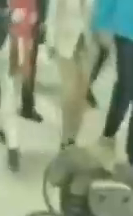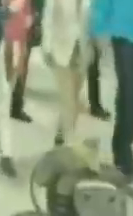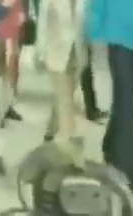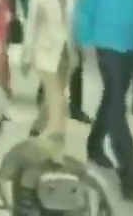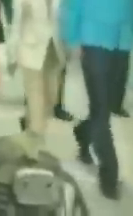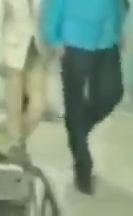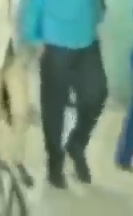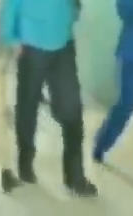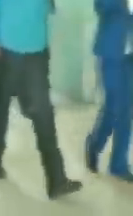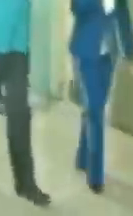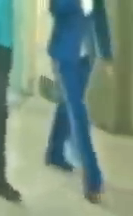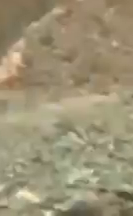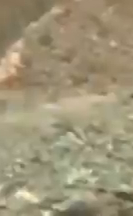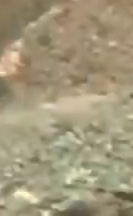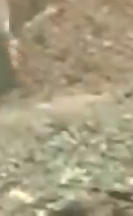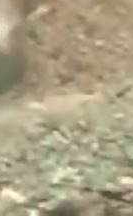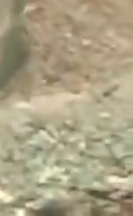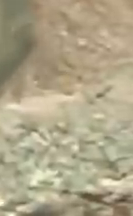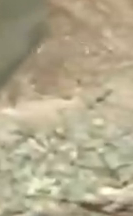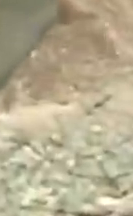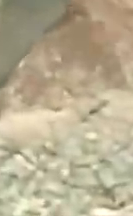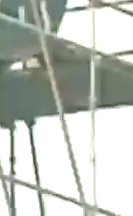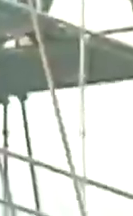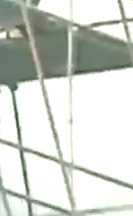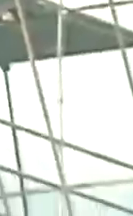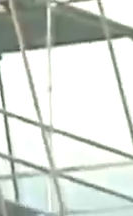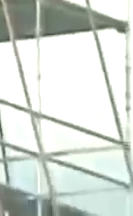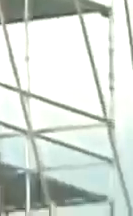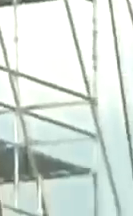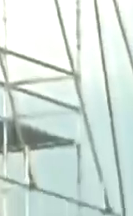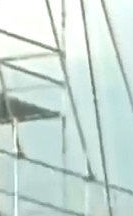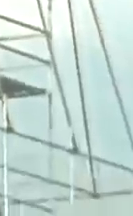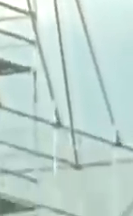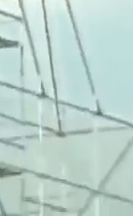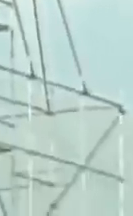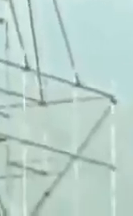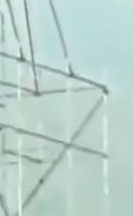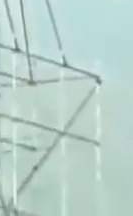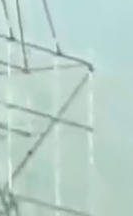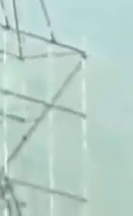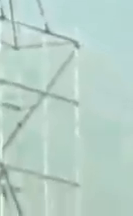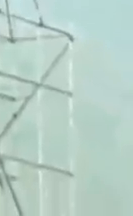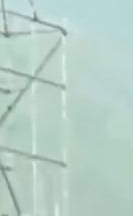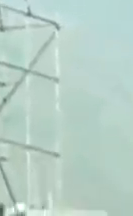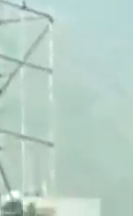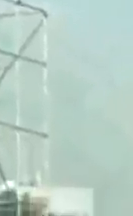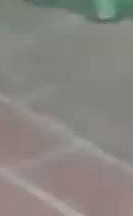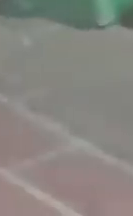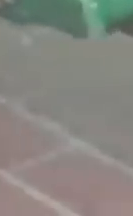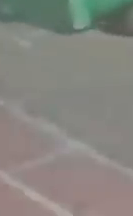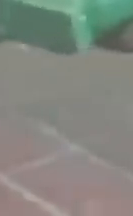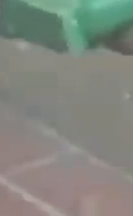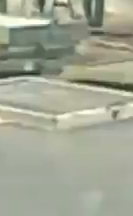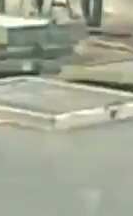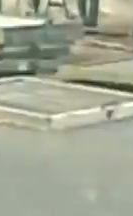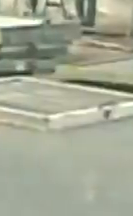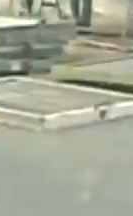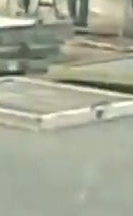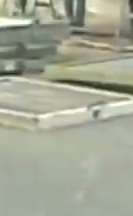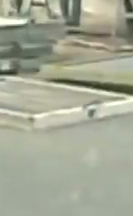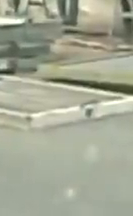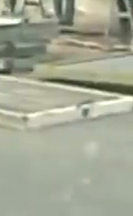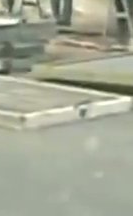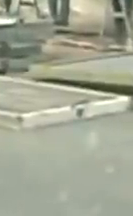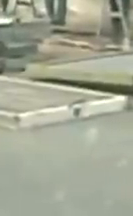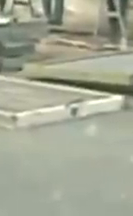patrimonio arquitectónico, estructural, todos los espacios de la ciudad universitaria, de la Universidad Central